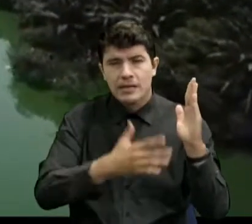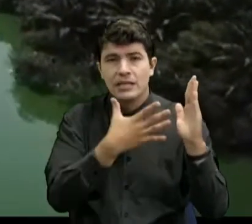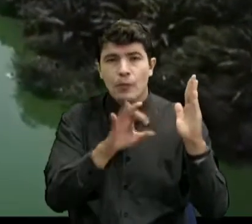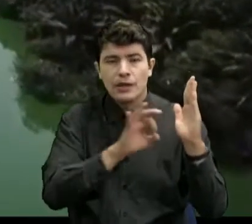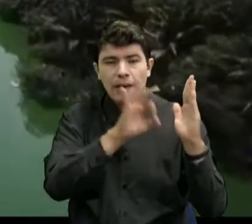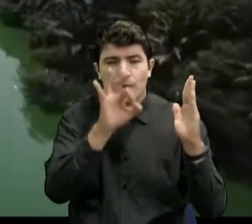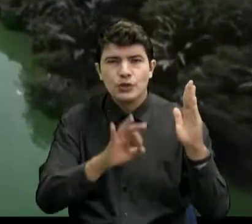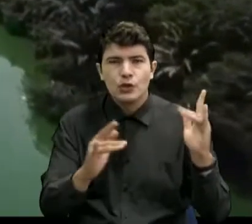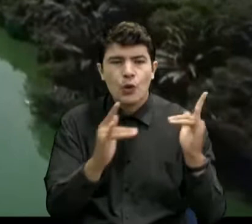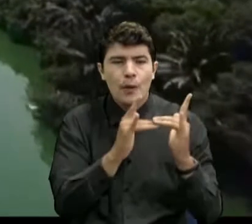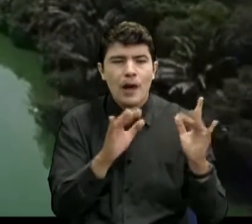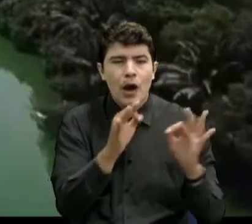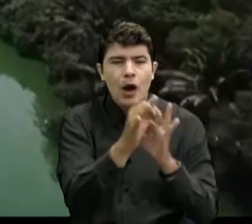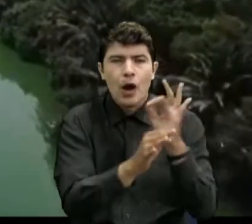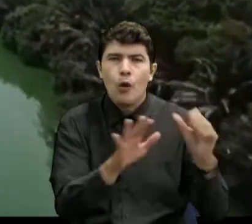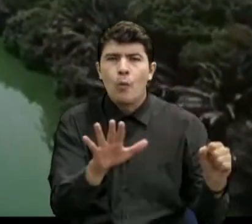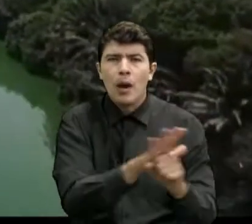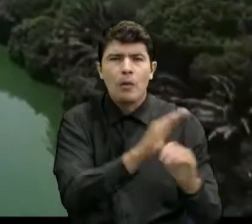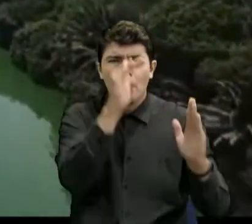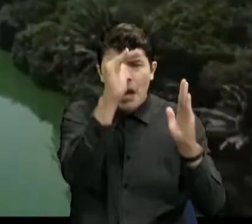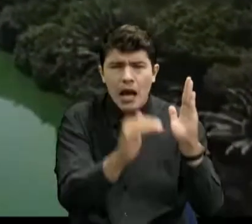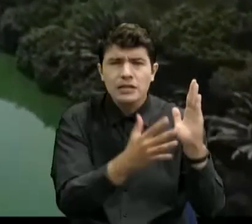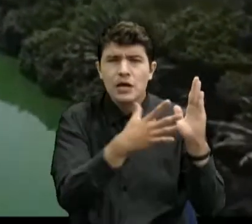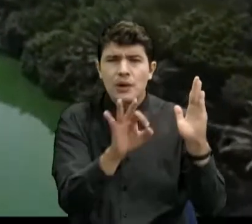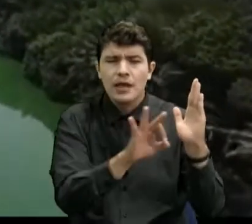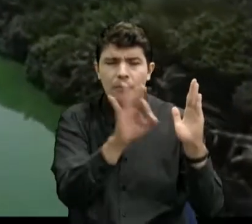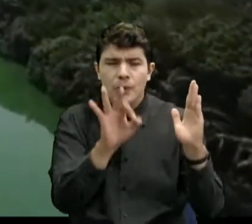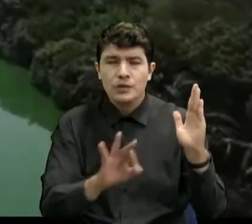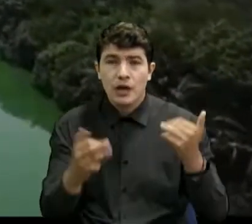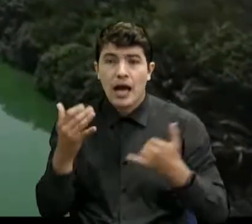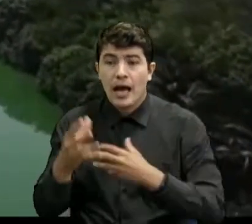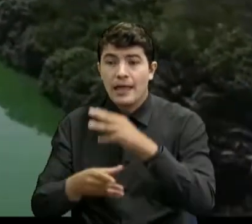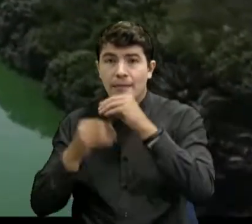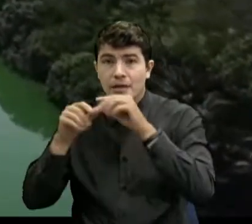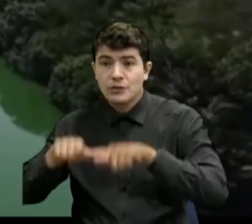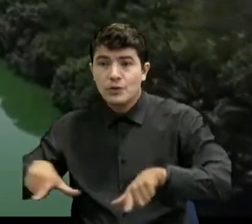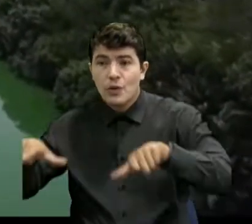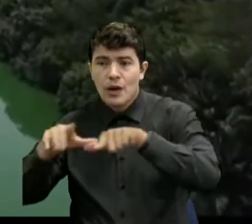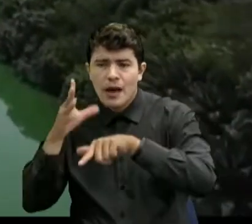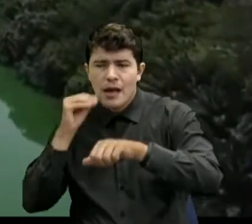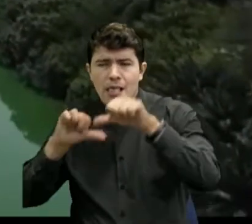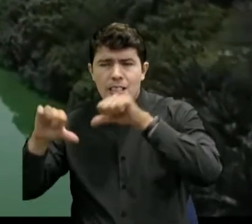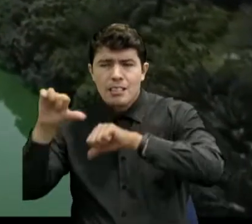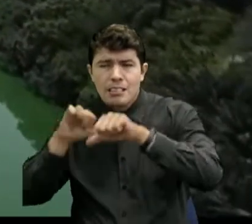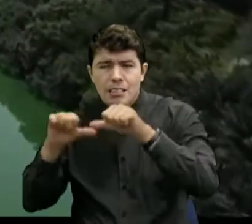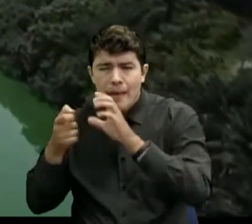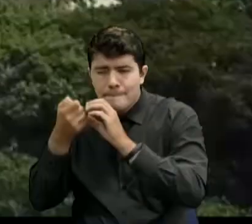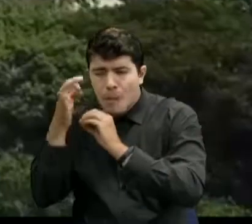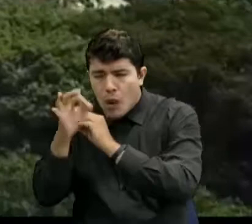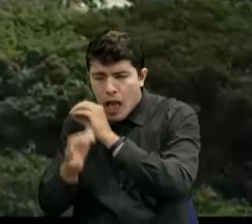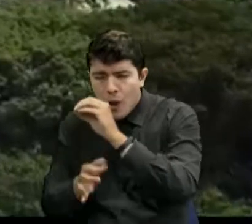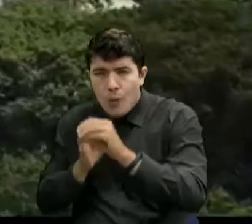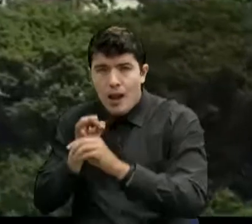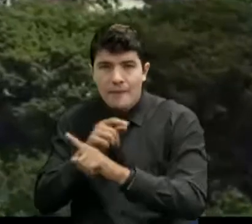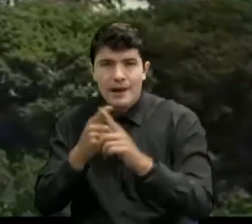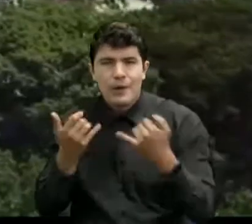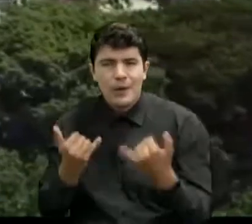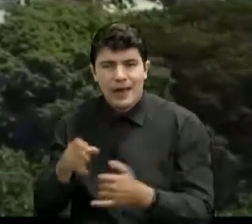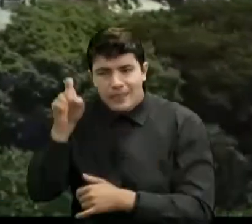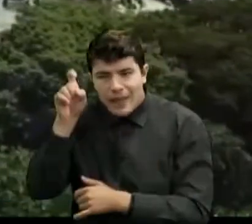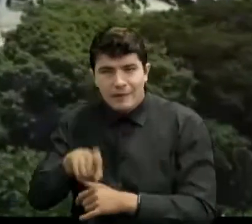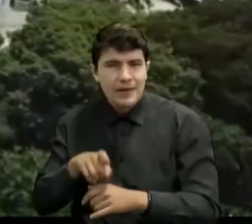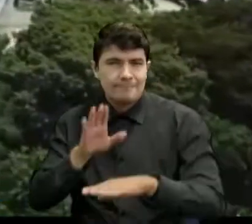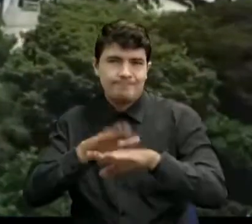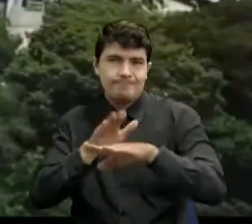un laboratorio de biología molecular. Y hoy el reto más grande es de cultura ciudadana, de autorregulación, de cuidarnos entre todos.